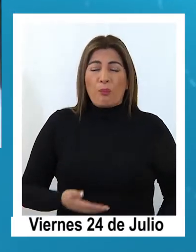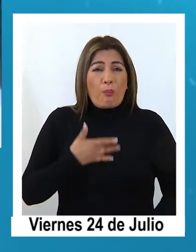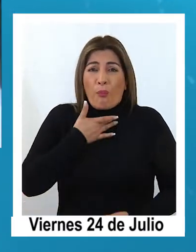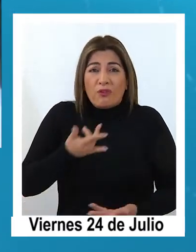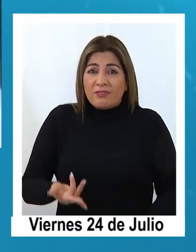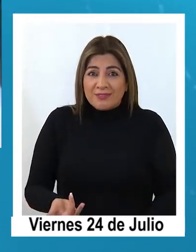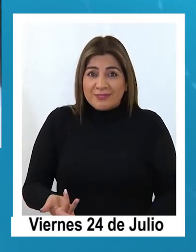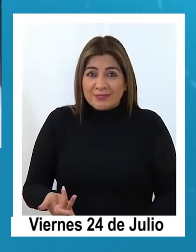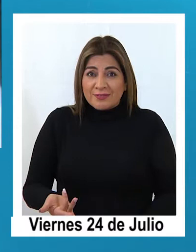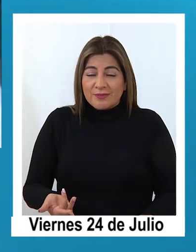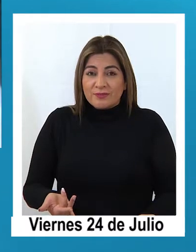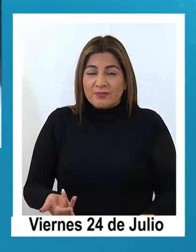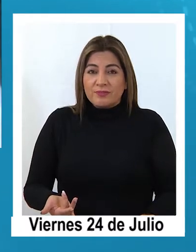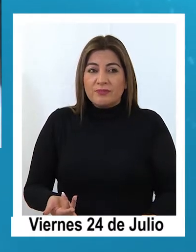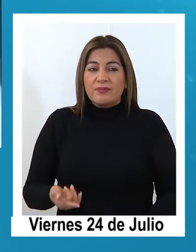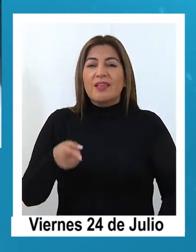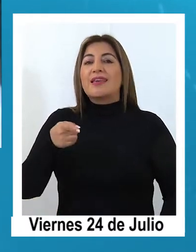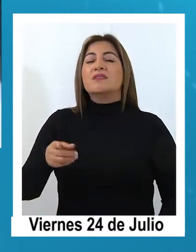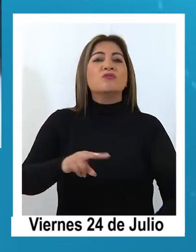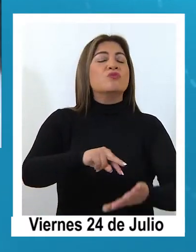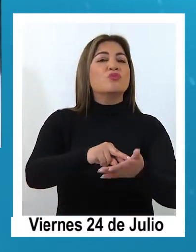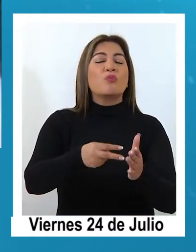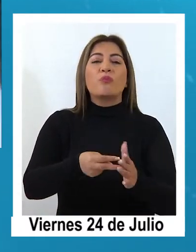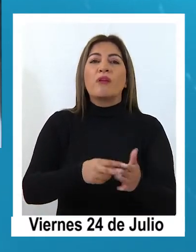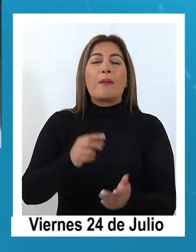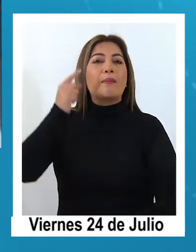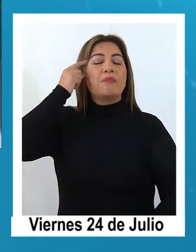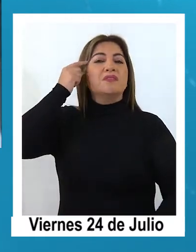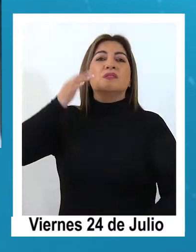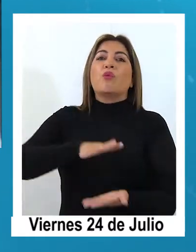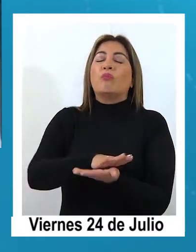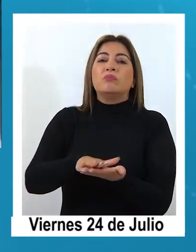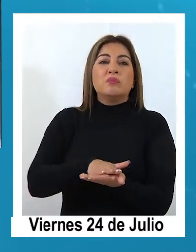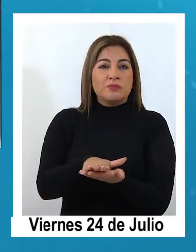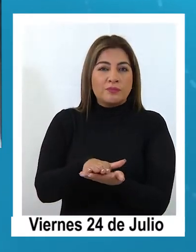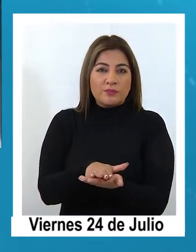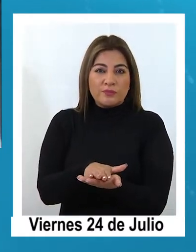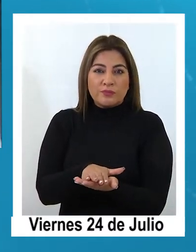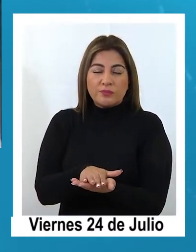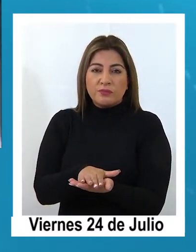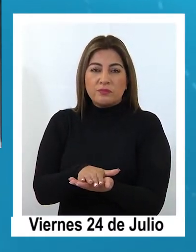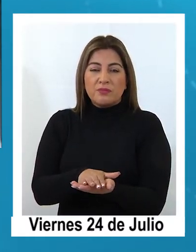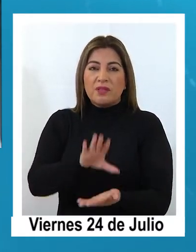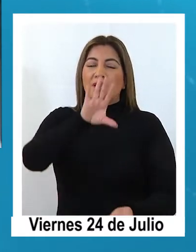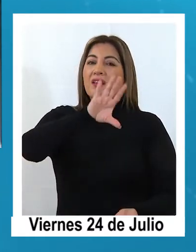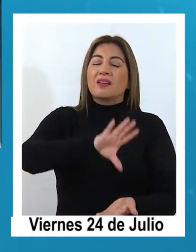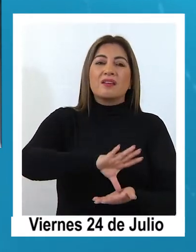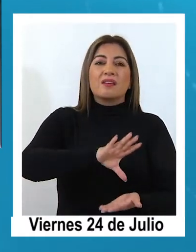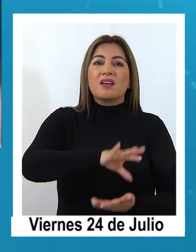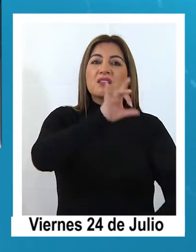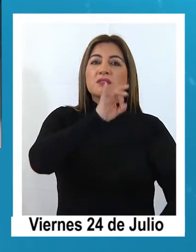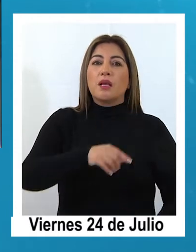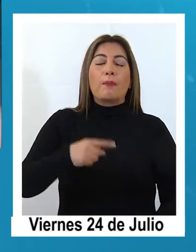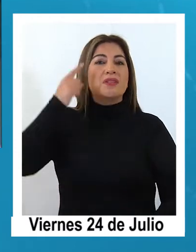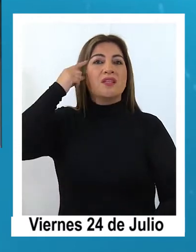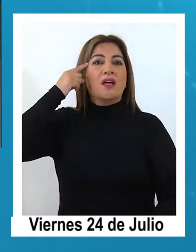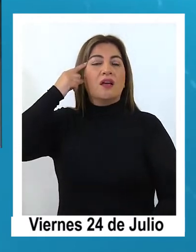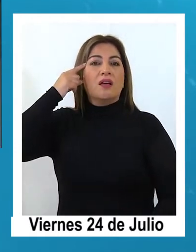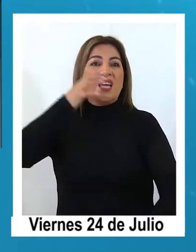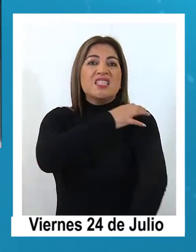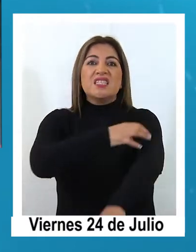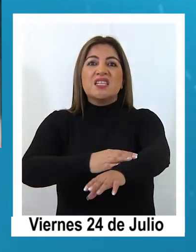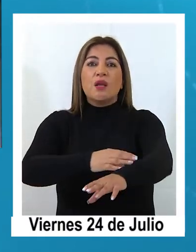qué es una mala medida? Porque esta es una crisis, pensemos, por ejemplo, que al país le ha caído una bomba,